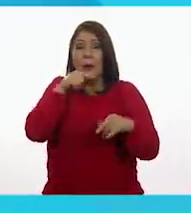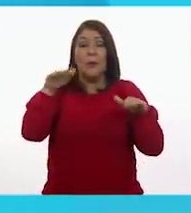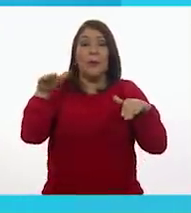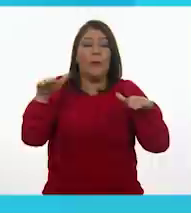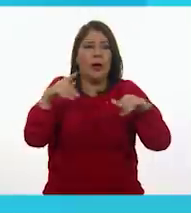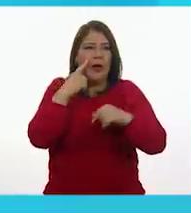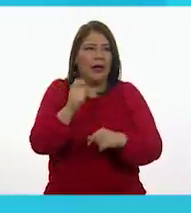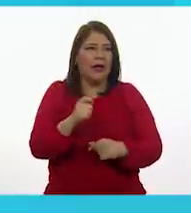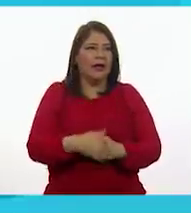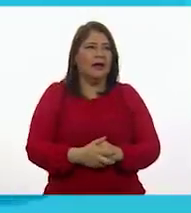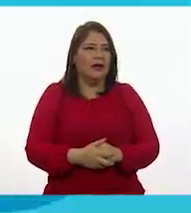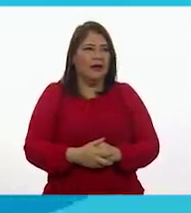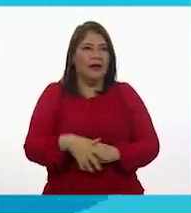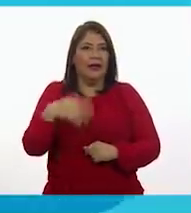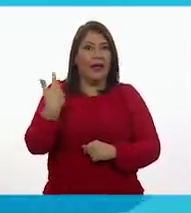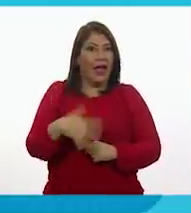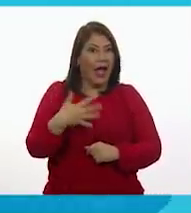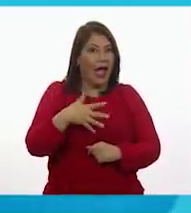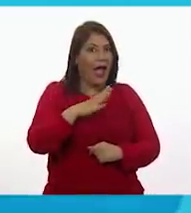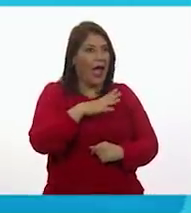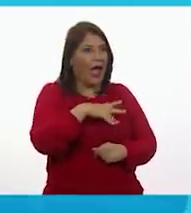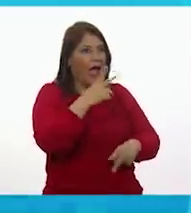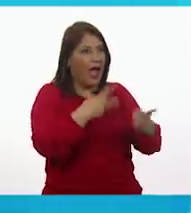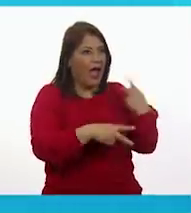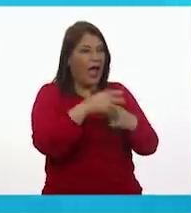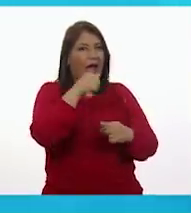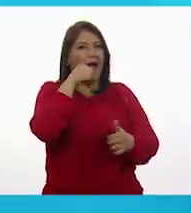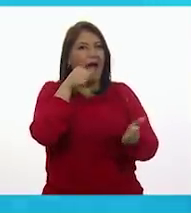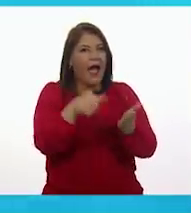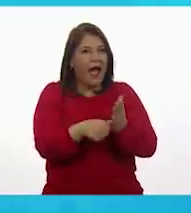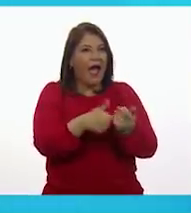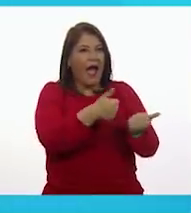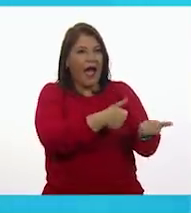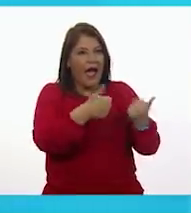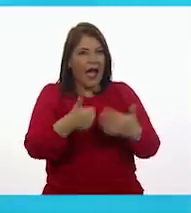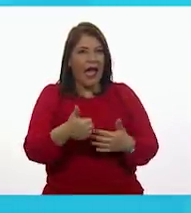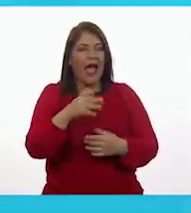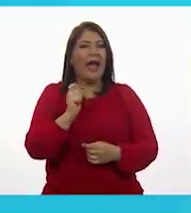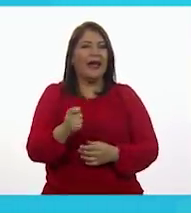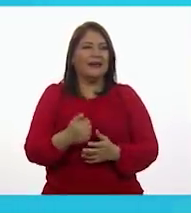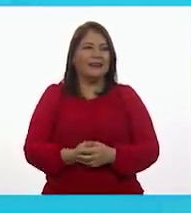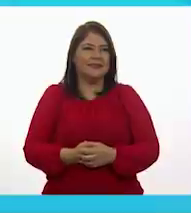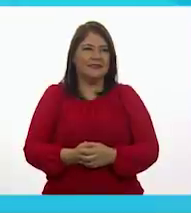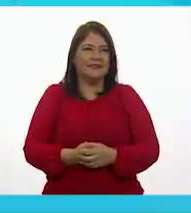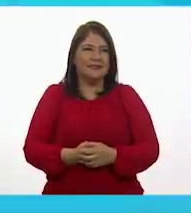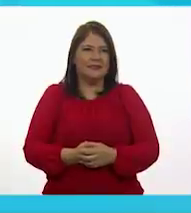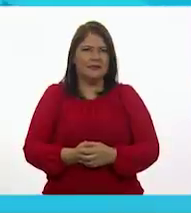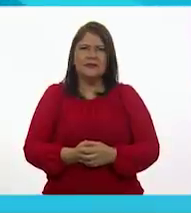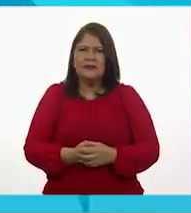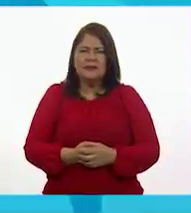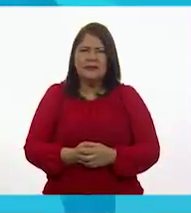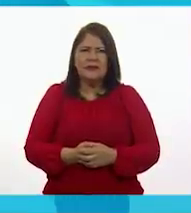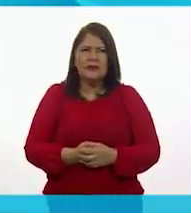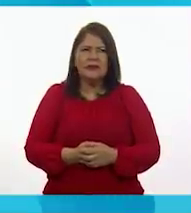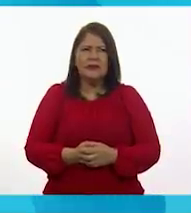¡Oh, Camila! ¡Ya estás aquí con el correo! ¡Muy bien!